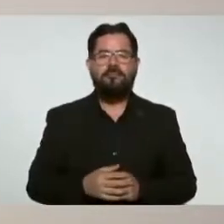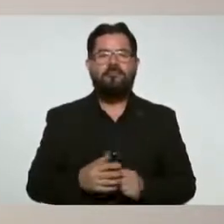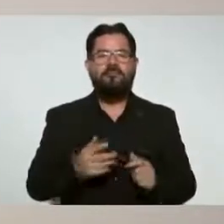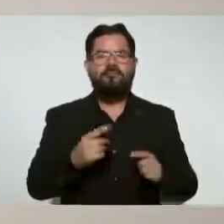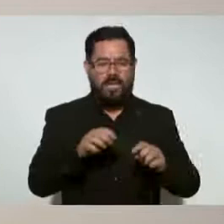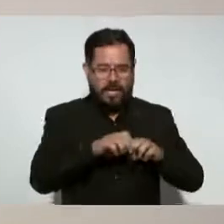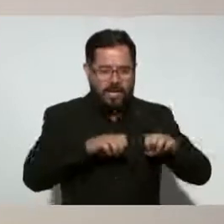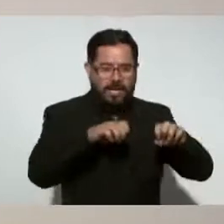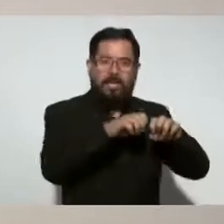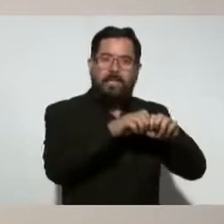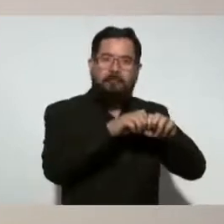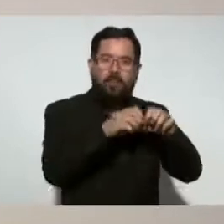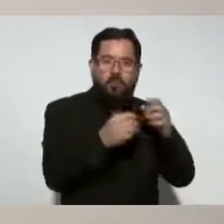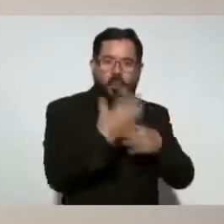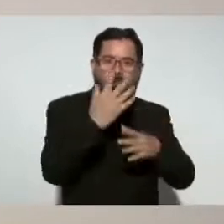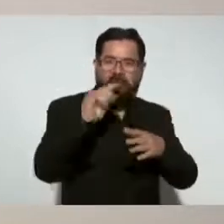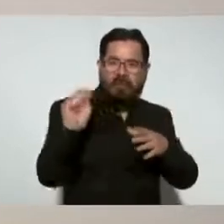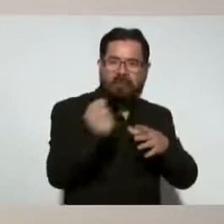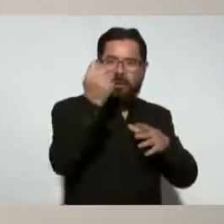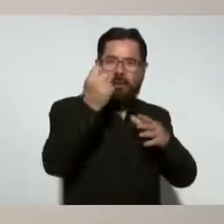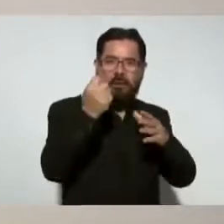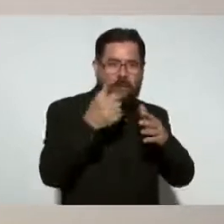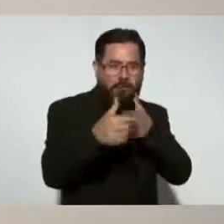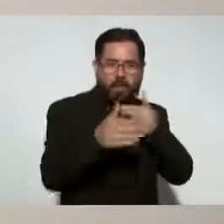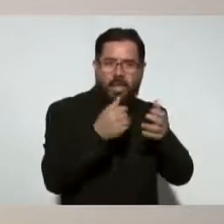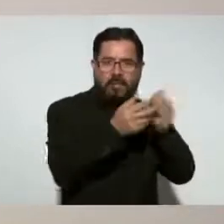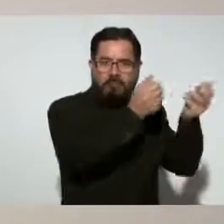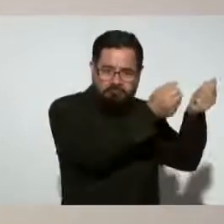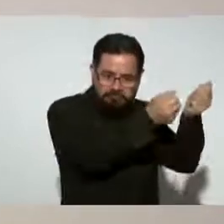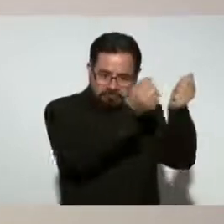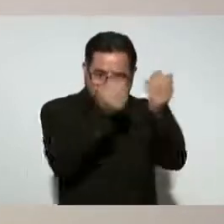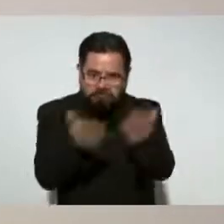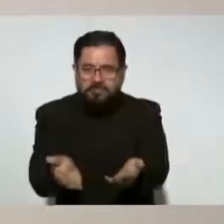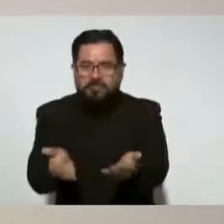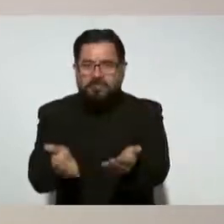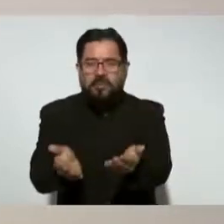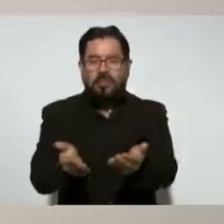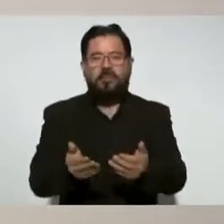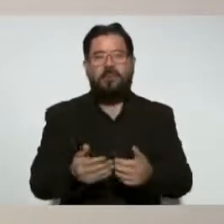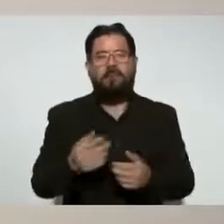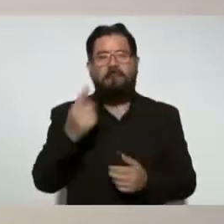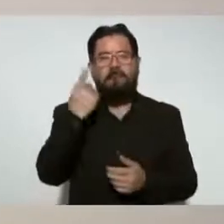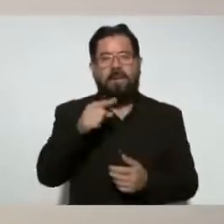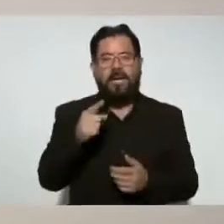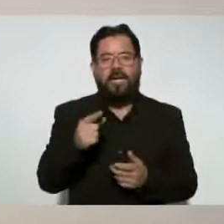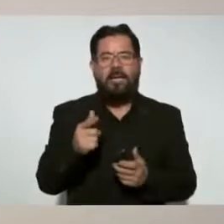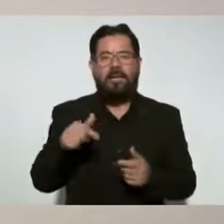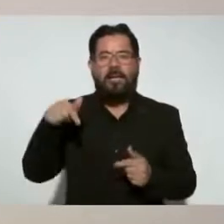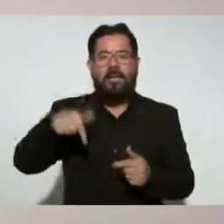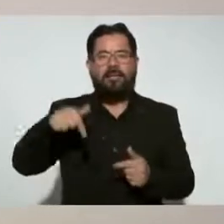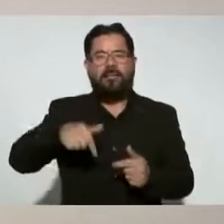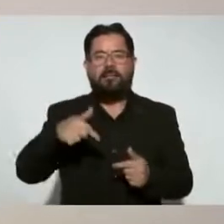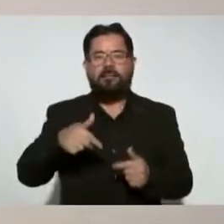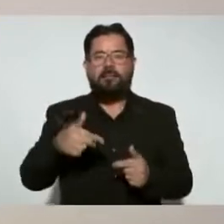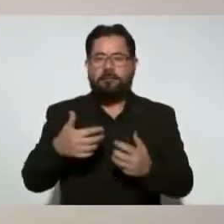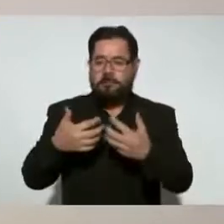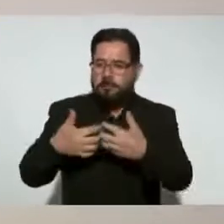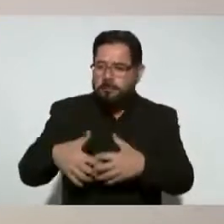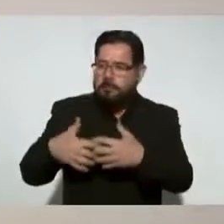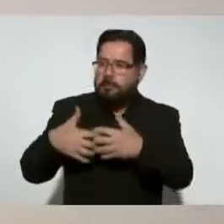equipos modernos y pueda funcionar